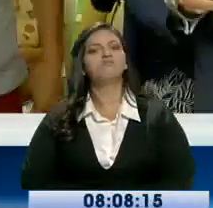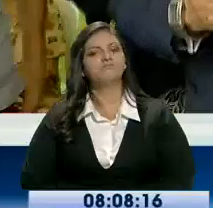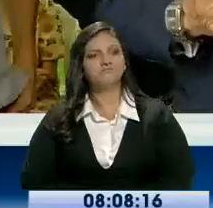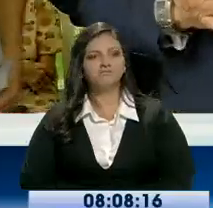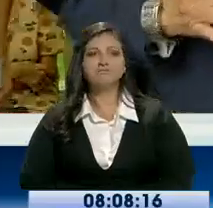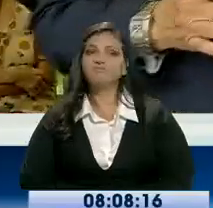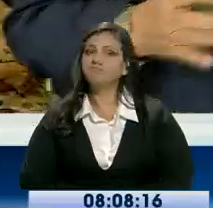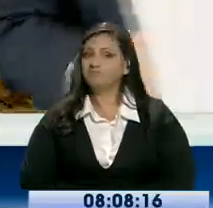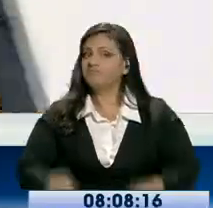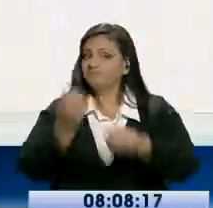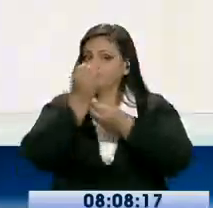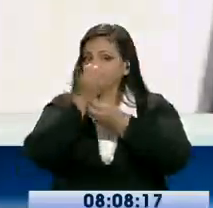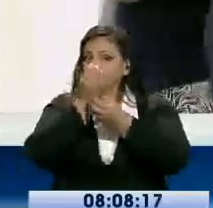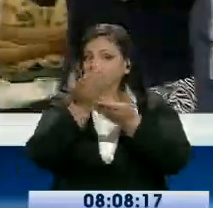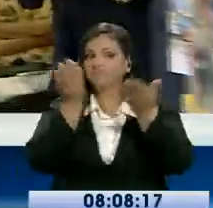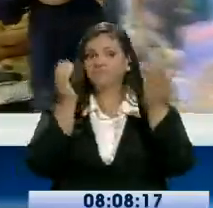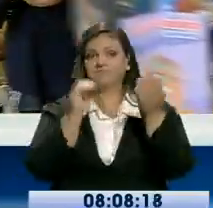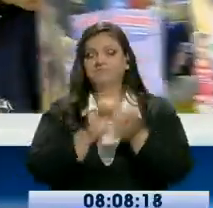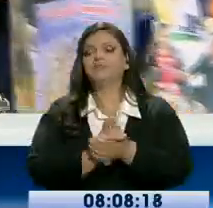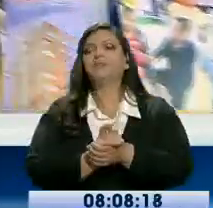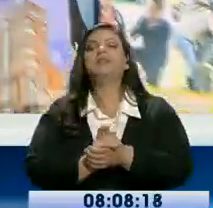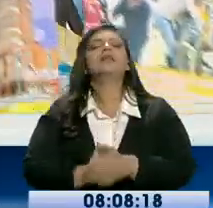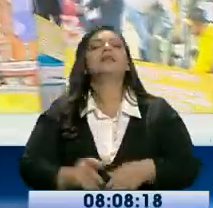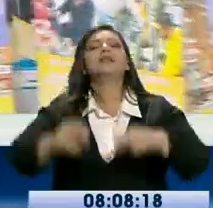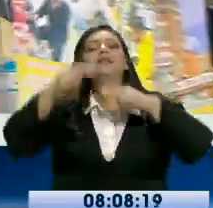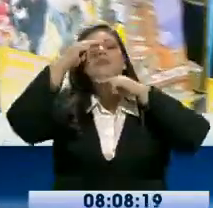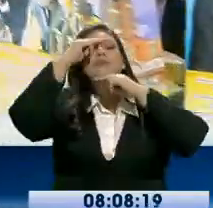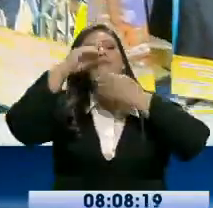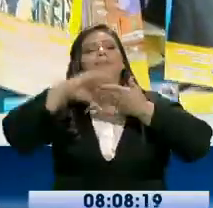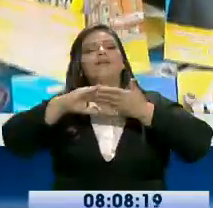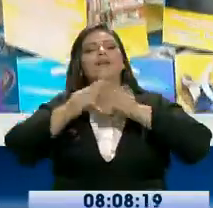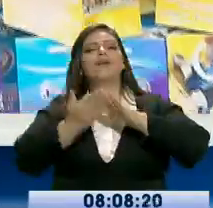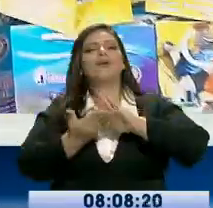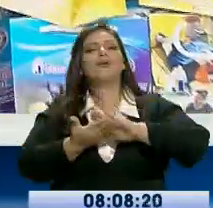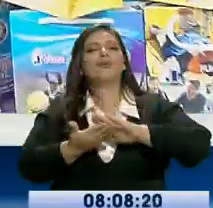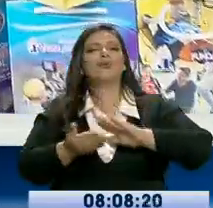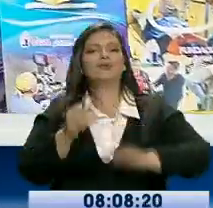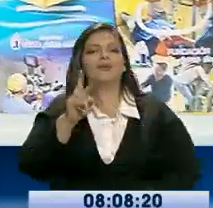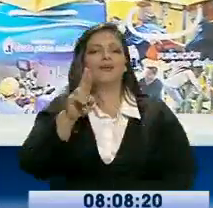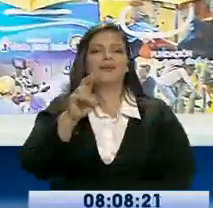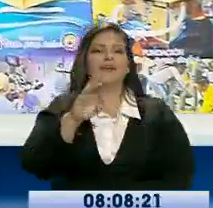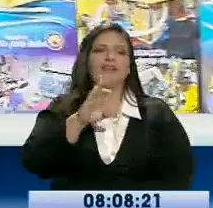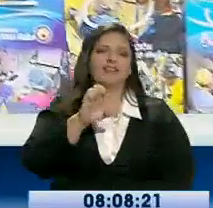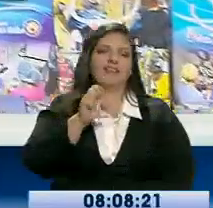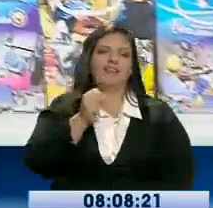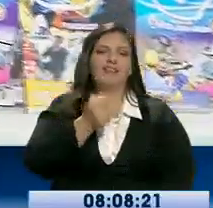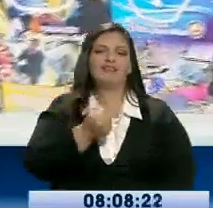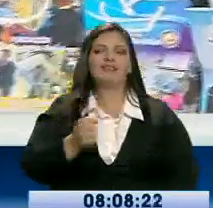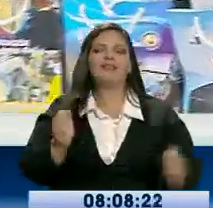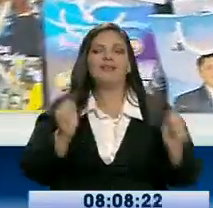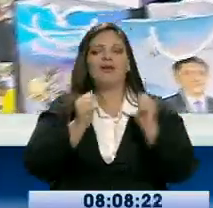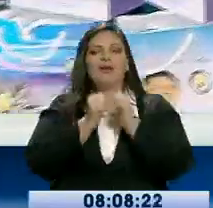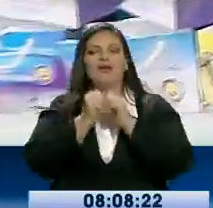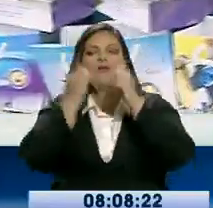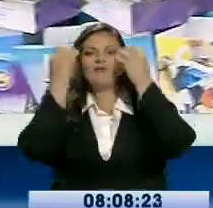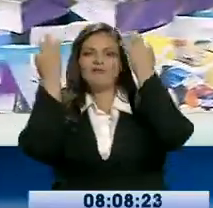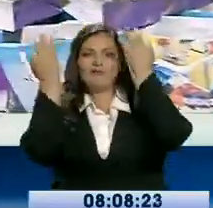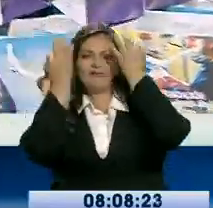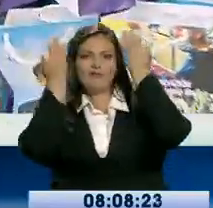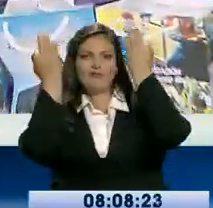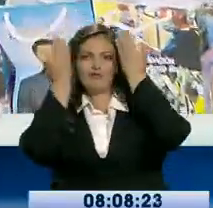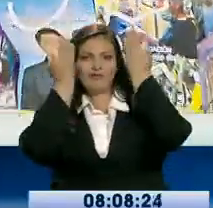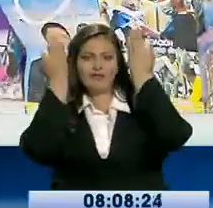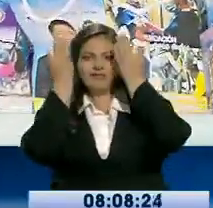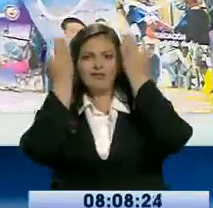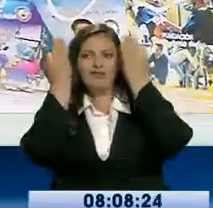esa es la misión que cumple aquí RTS, la noticia en la comunidad y Vista para Todos, que es la fundación que está permanentemente colaborando con nosotros en ese